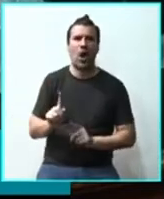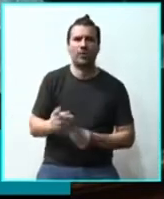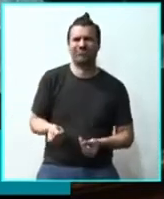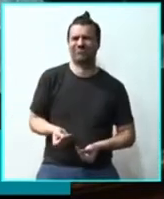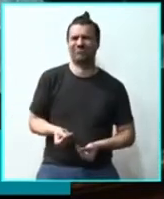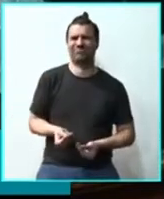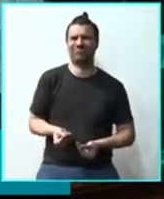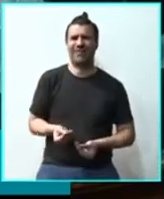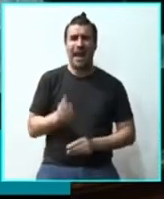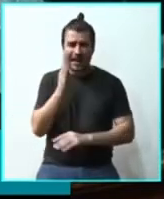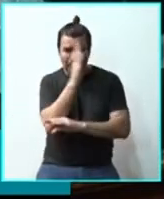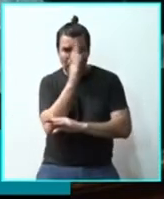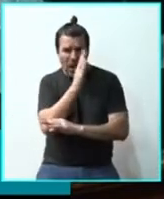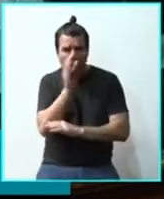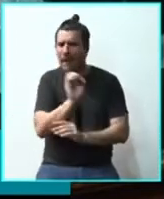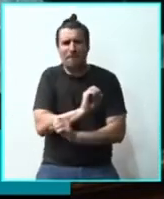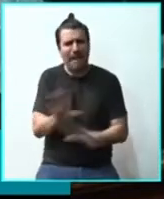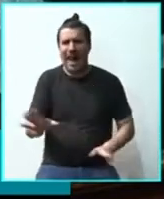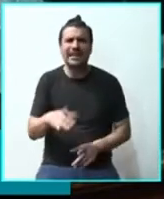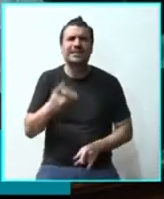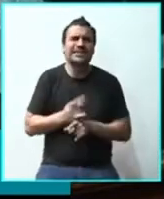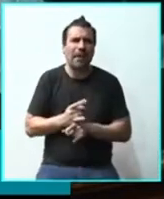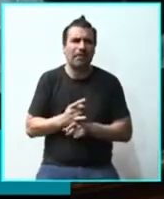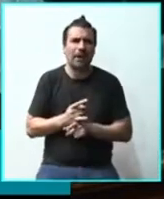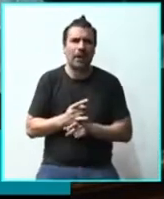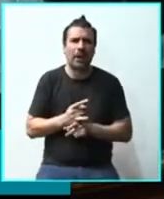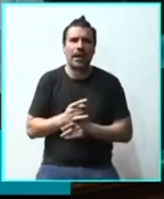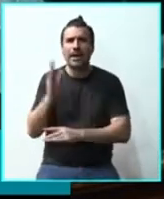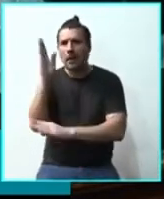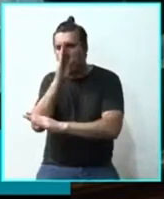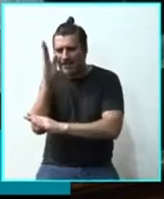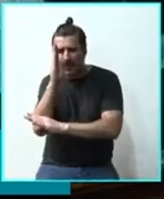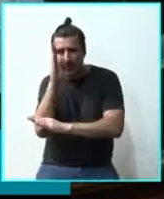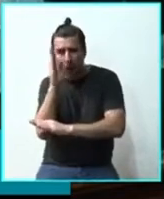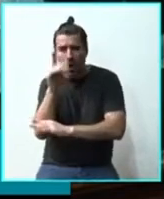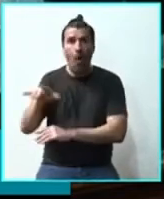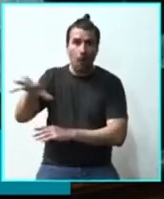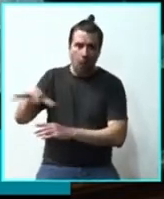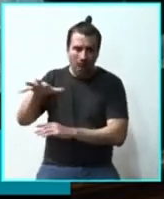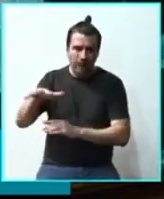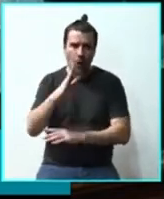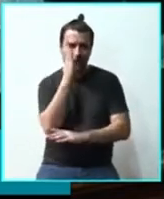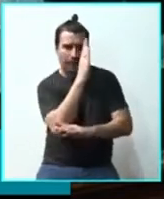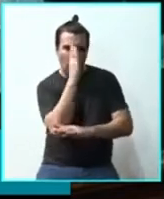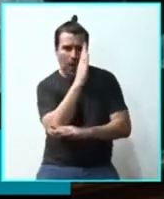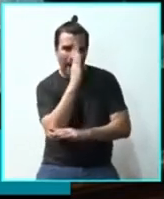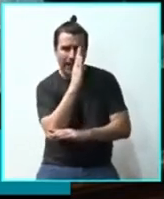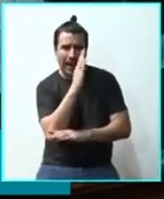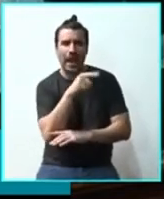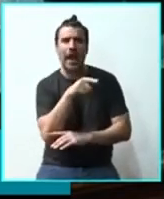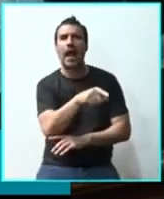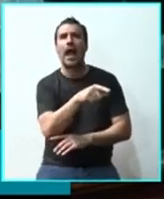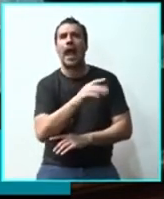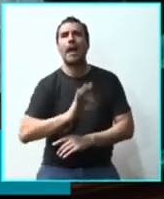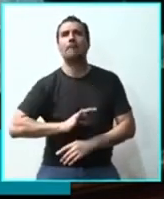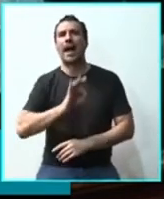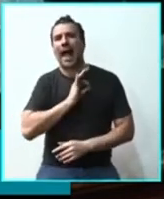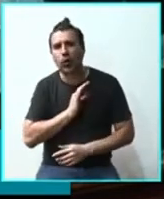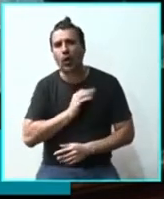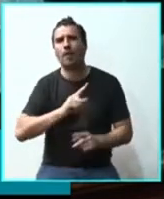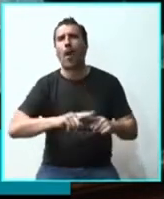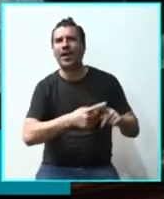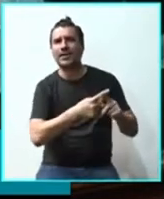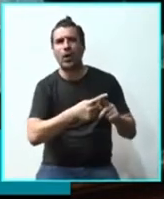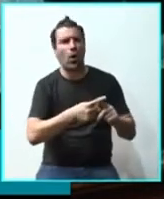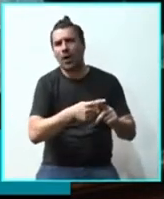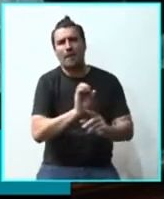ilegal es repudiable siempre, no importa quién quieran espiar ilegalmente. El Estado tiene la obligación de no cometer delitos, ni siquiera contra los que